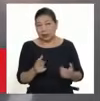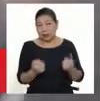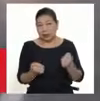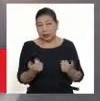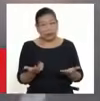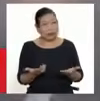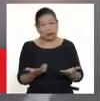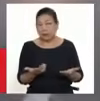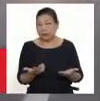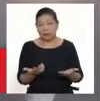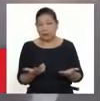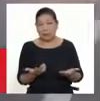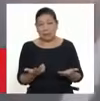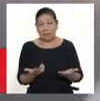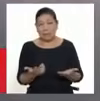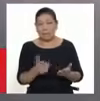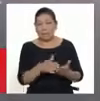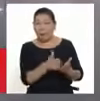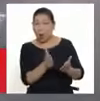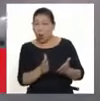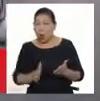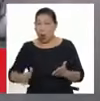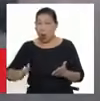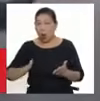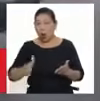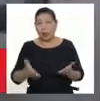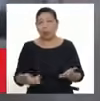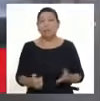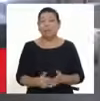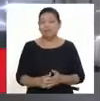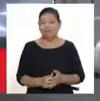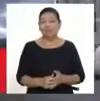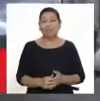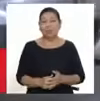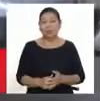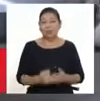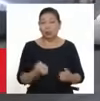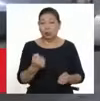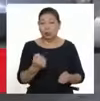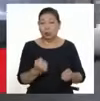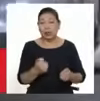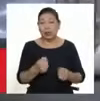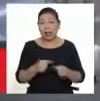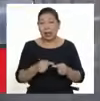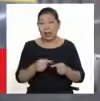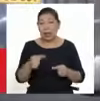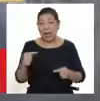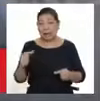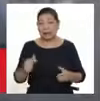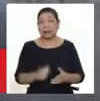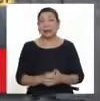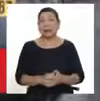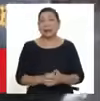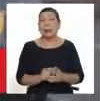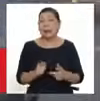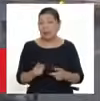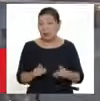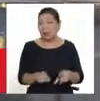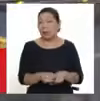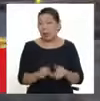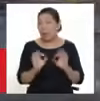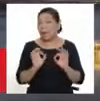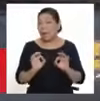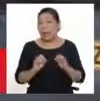unidades que están por otra vía. Acaba de pasar una unidad con gas, con combustible, y eso es